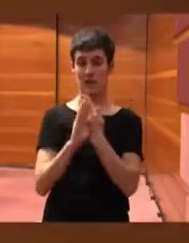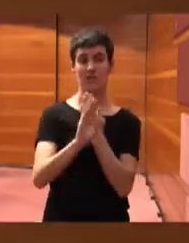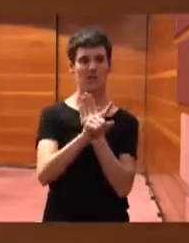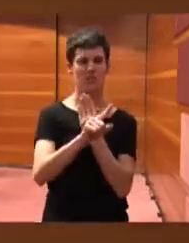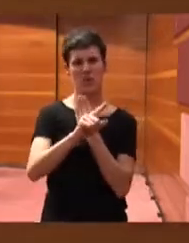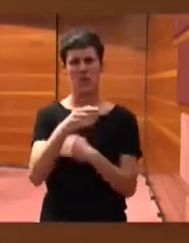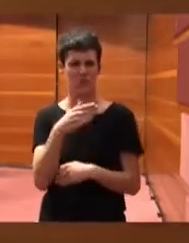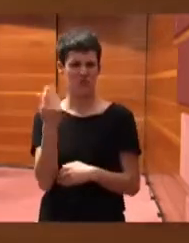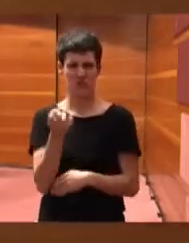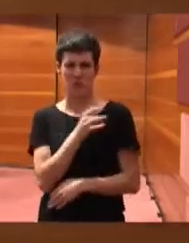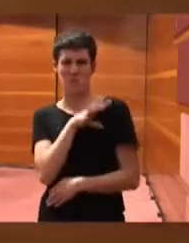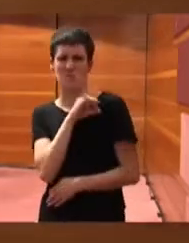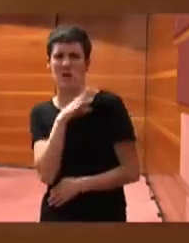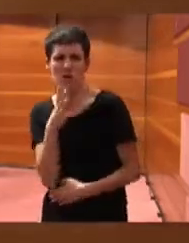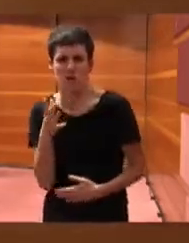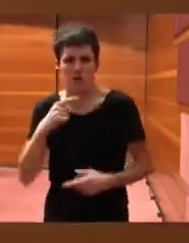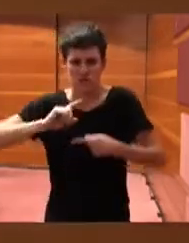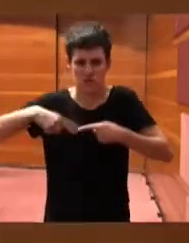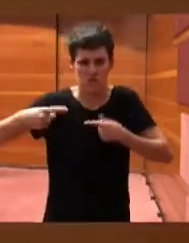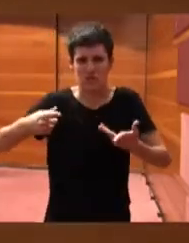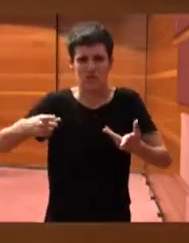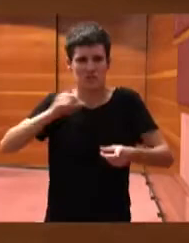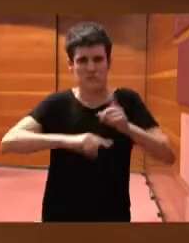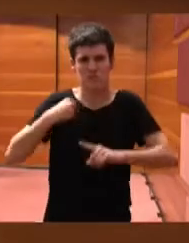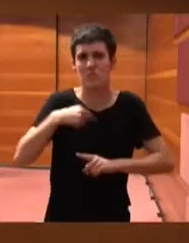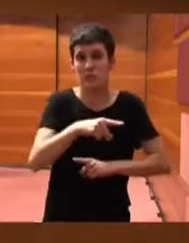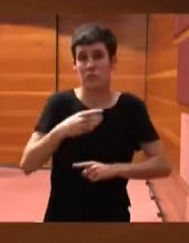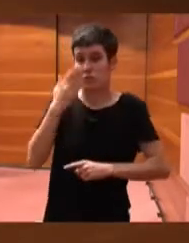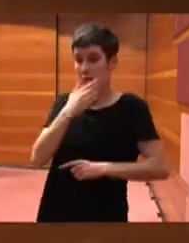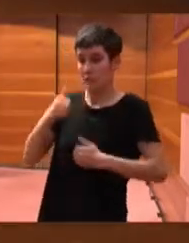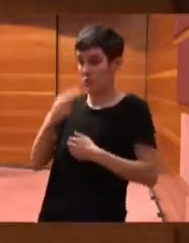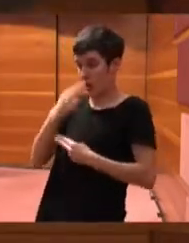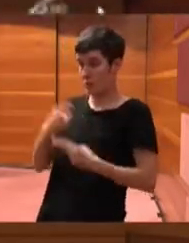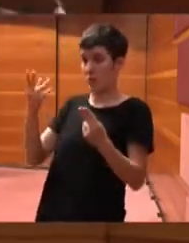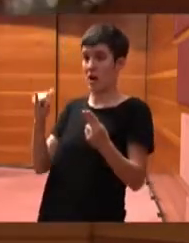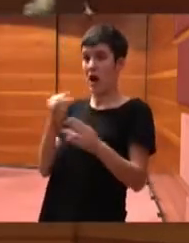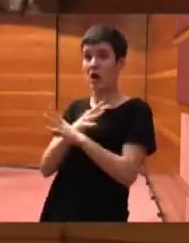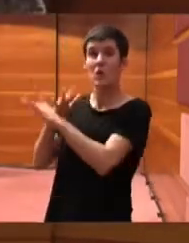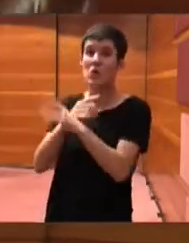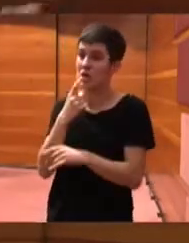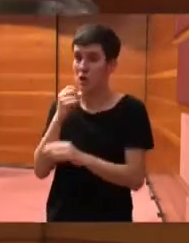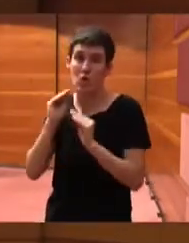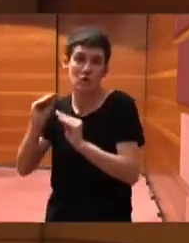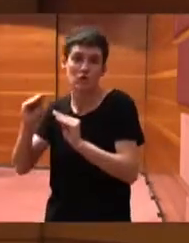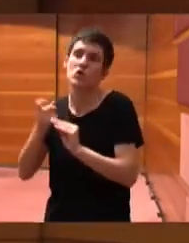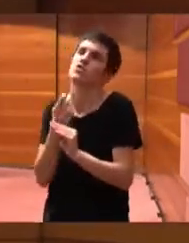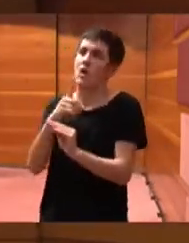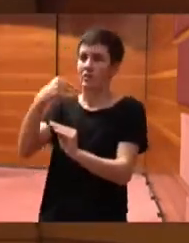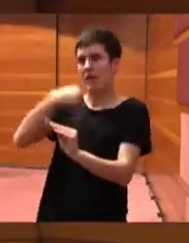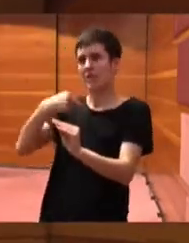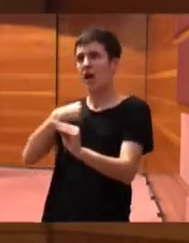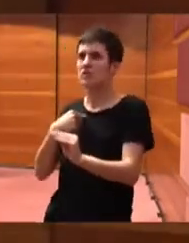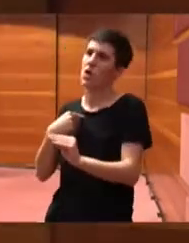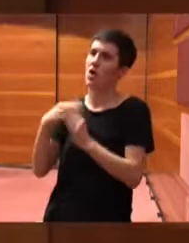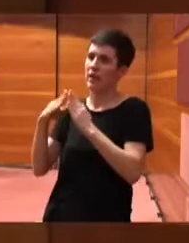pijo y cada día tiene una tontería de estas. Entonces, igual en la escuela pública tenían juguetes rojos ellos y no hacía falta que